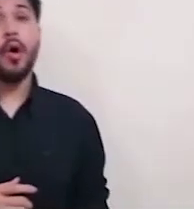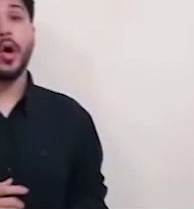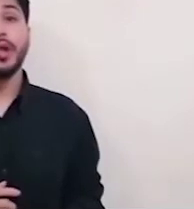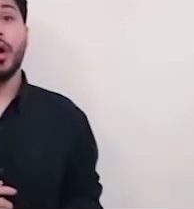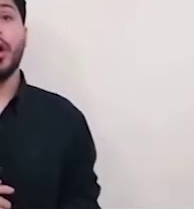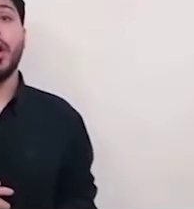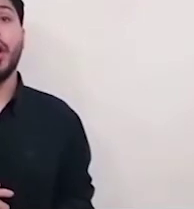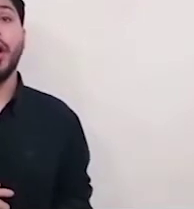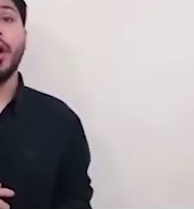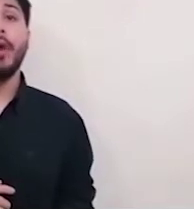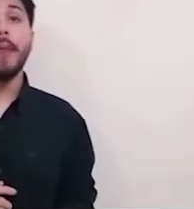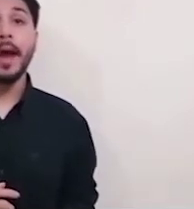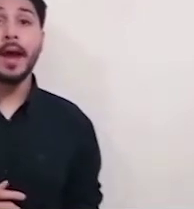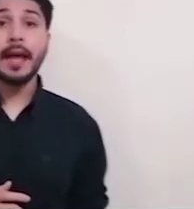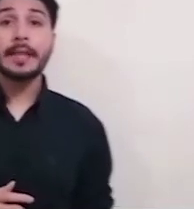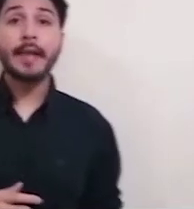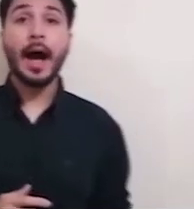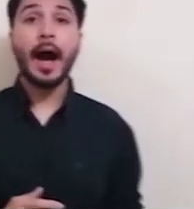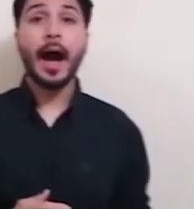él